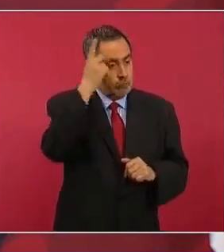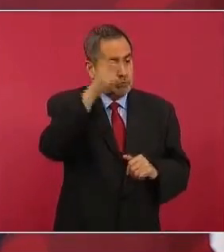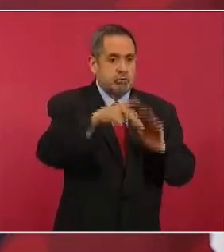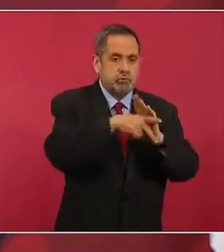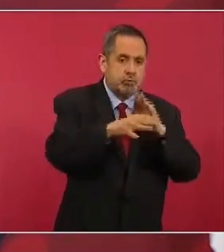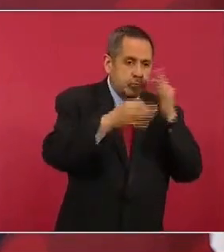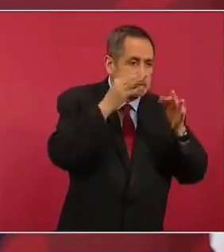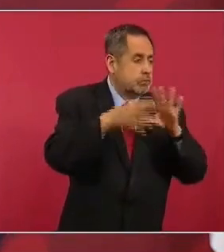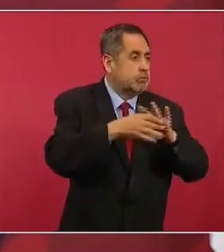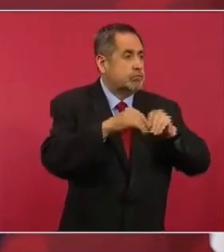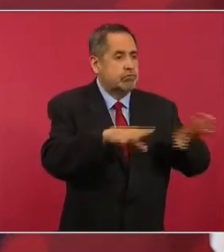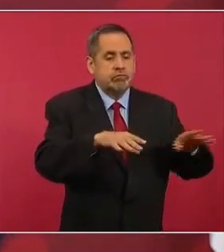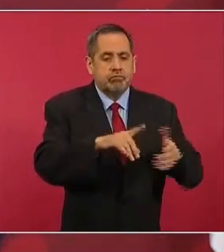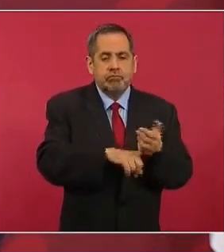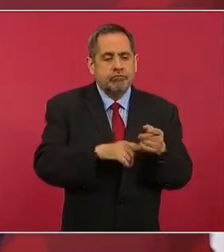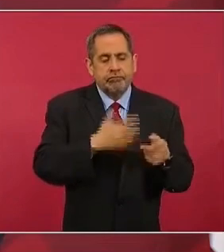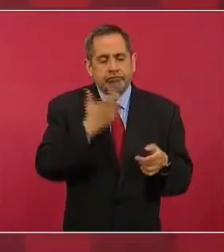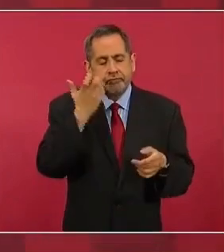comunicación,